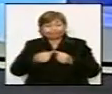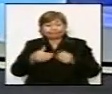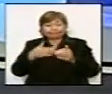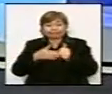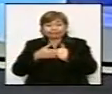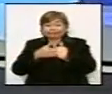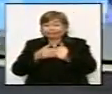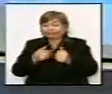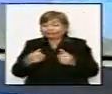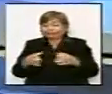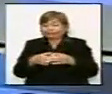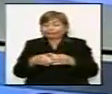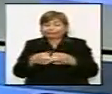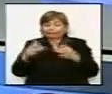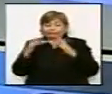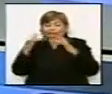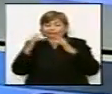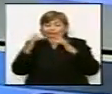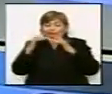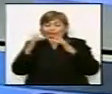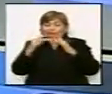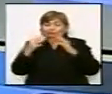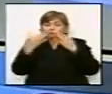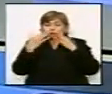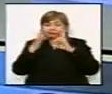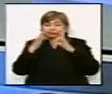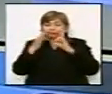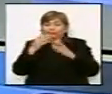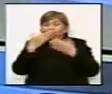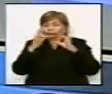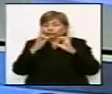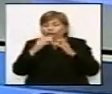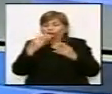a través de nuestras cuentas en las redes sociales, en YouTube, en Twitter y...